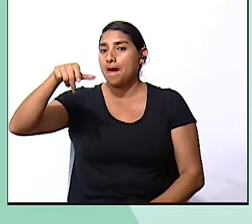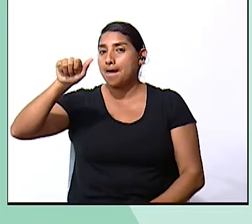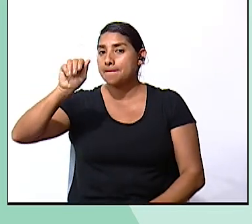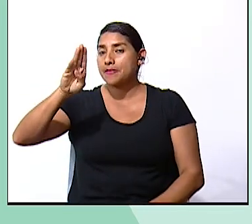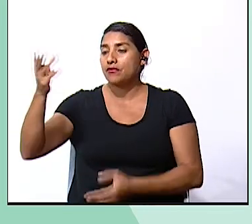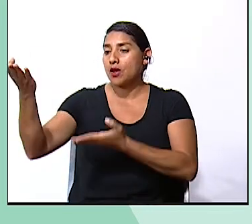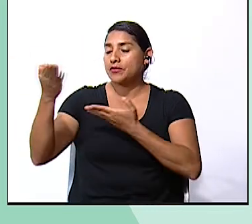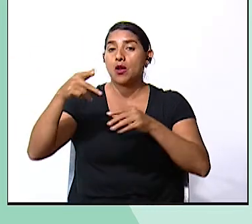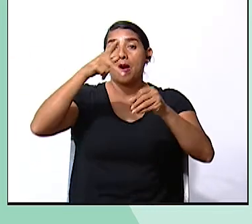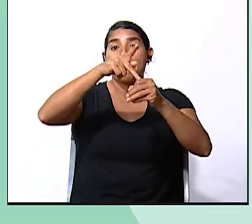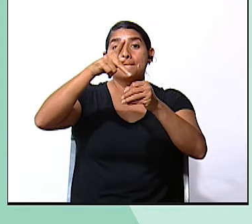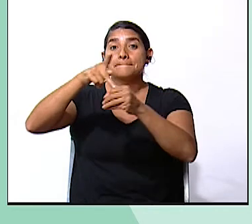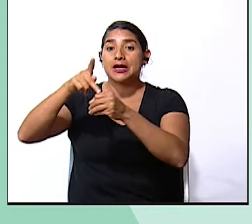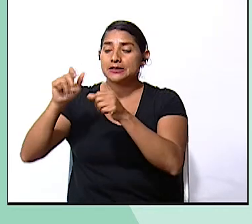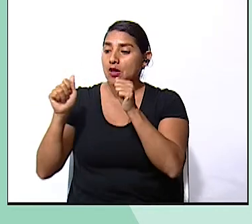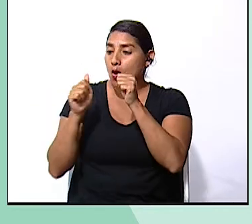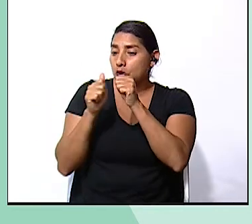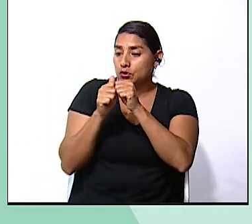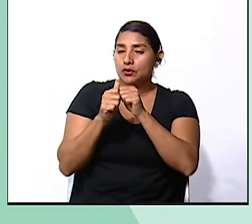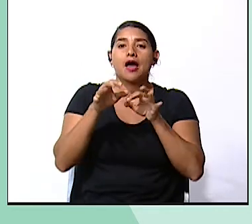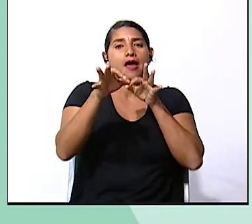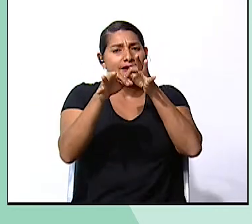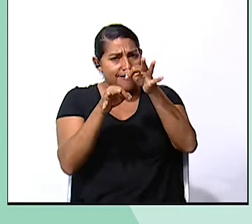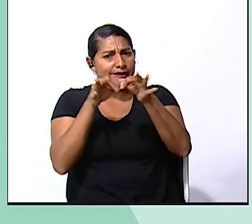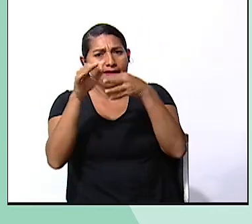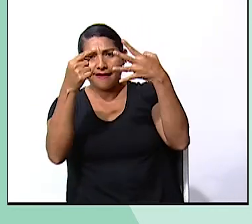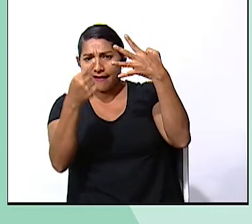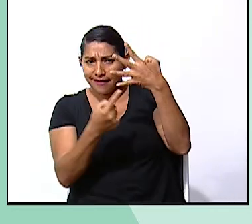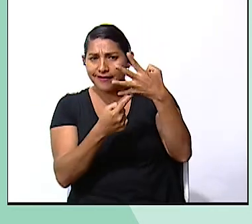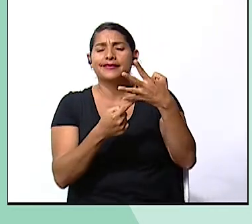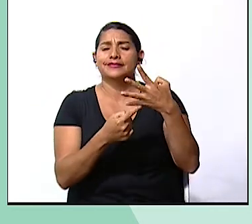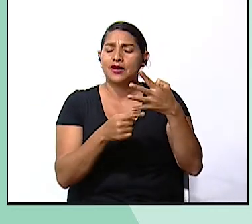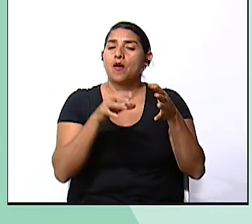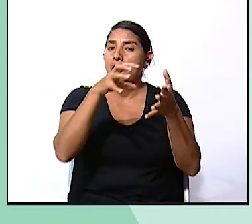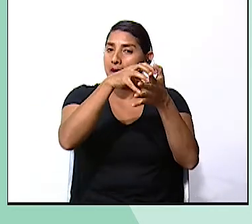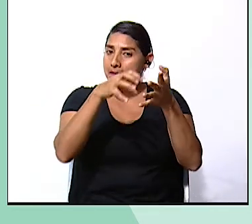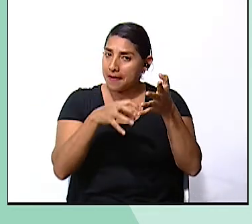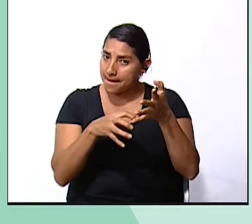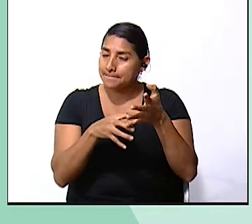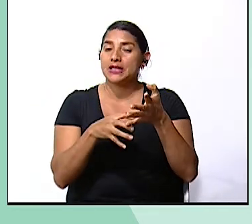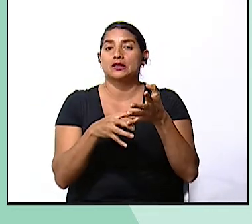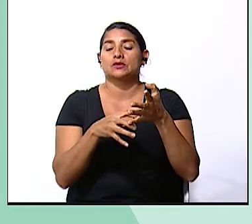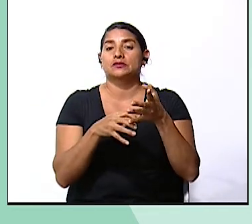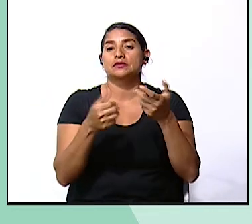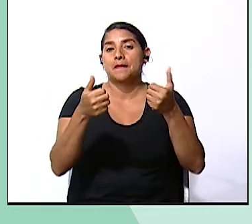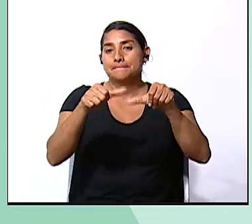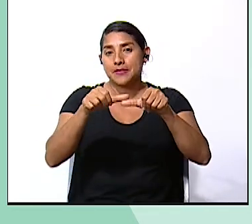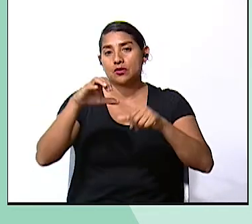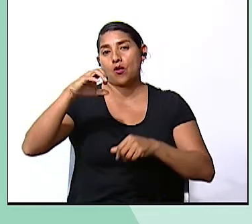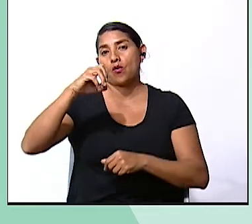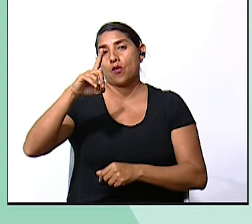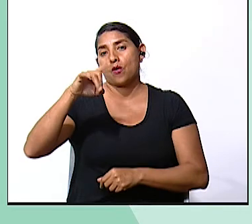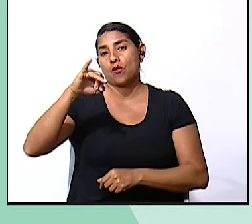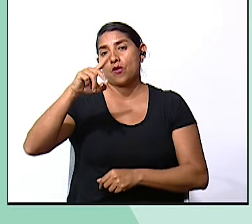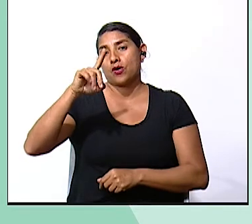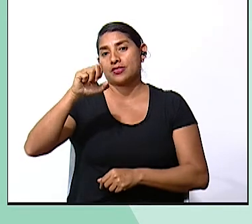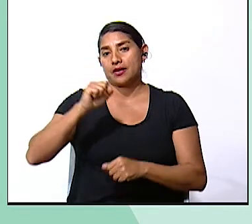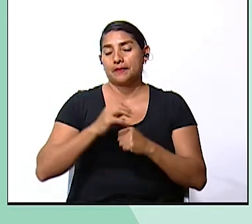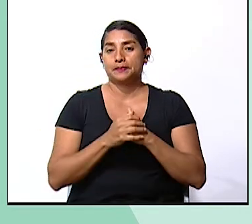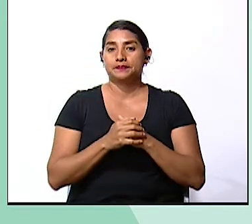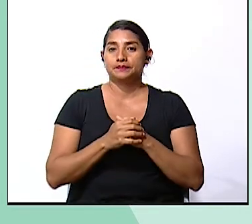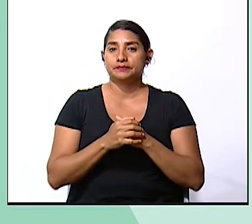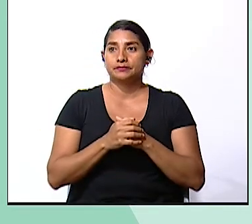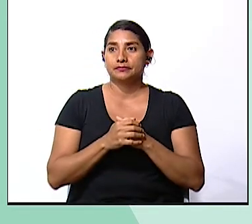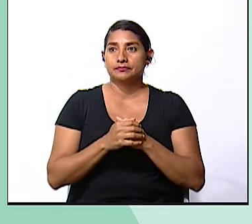a participar con nosotros explicándonos los 3 primeros capítulos del Pacto de Concordia.